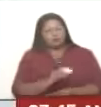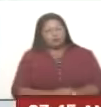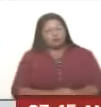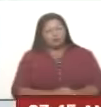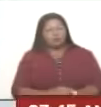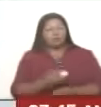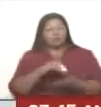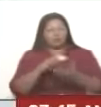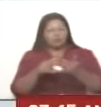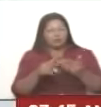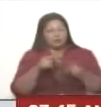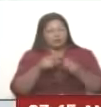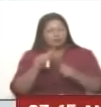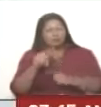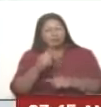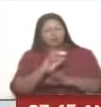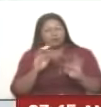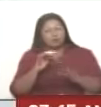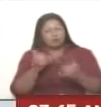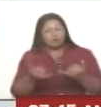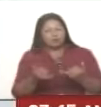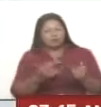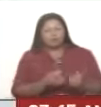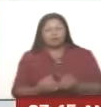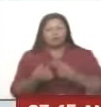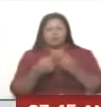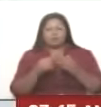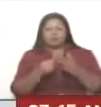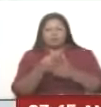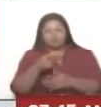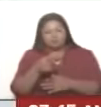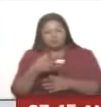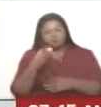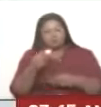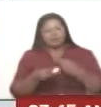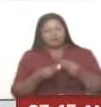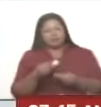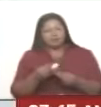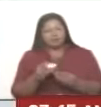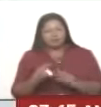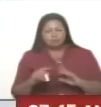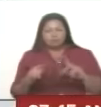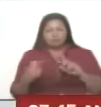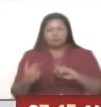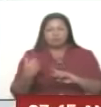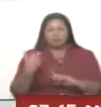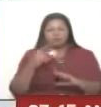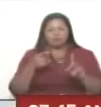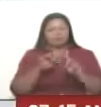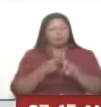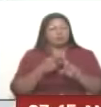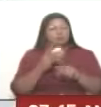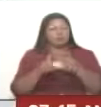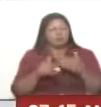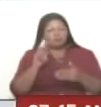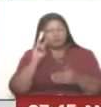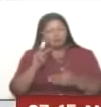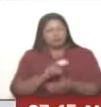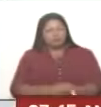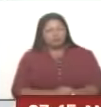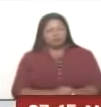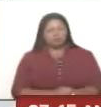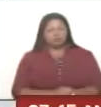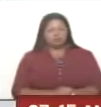establecer los mejores indicadores económicos sin que eso tenga impactos positivos en la población. Todo lo contrario, a costa de